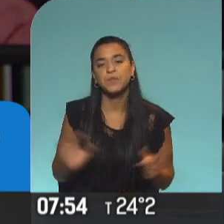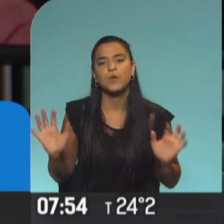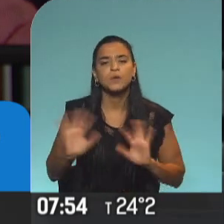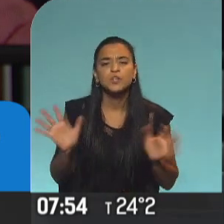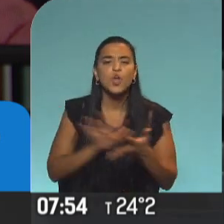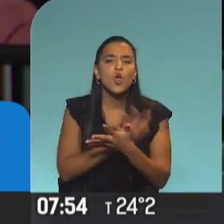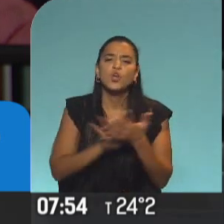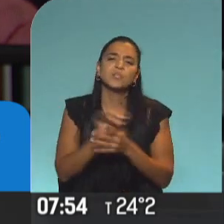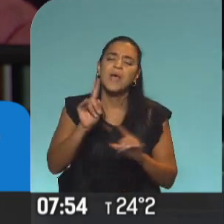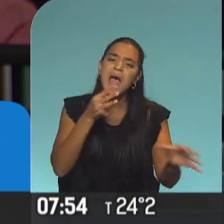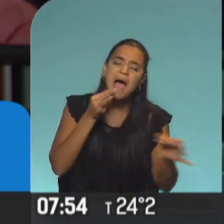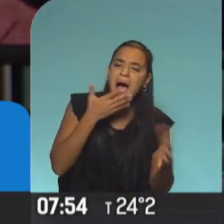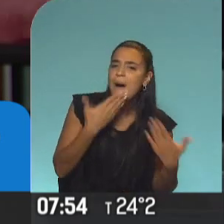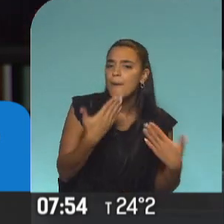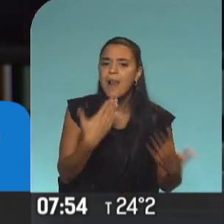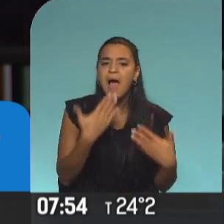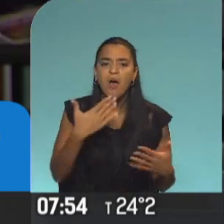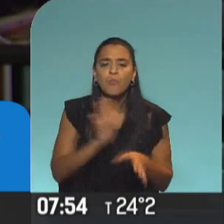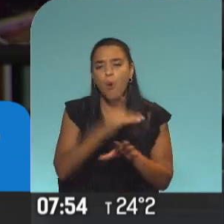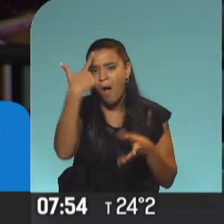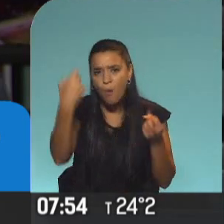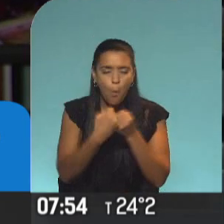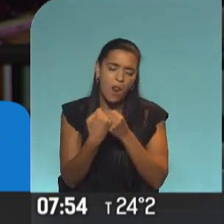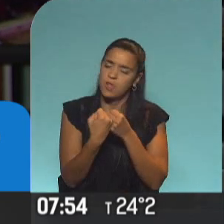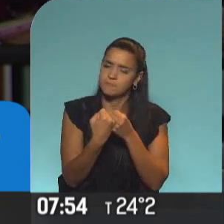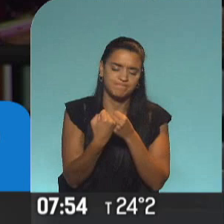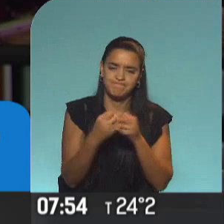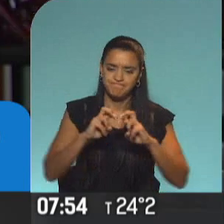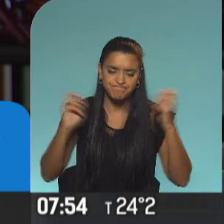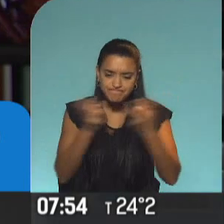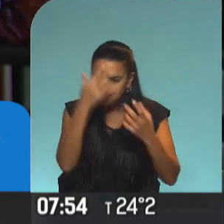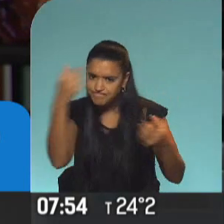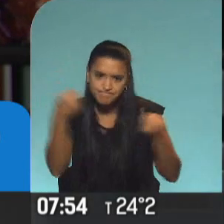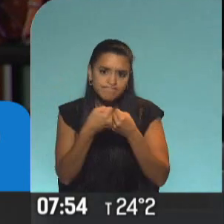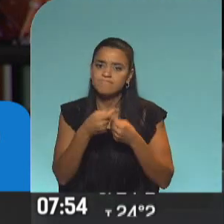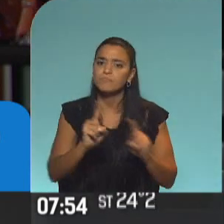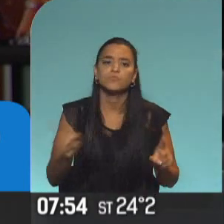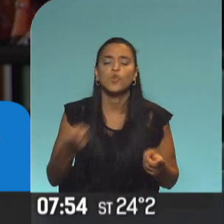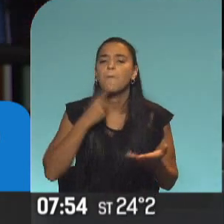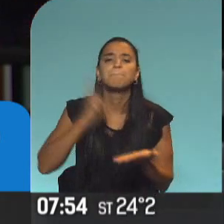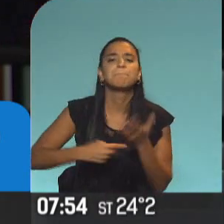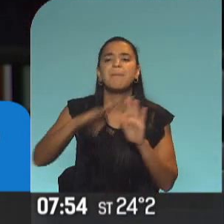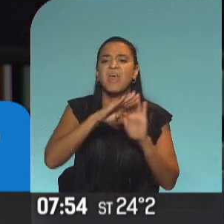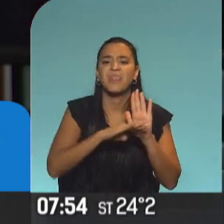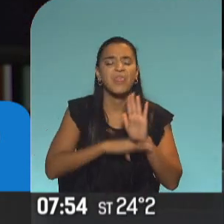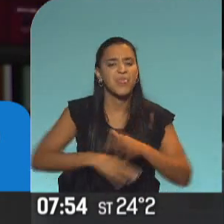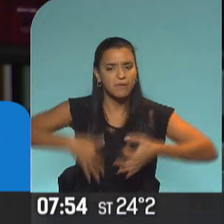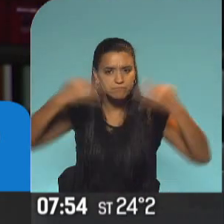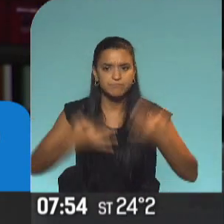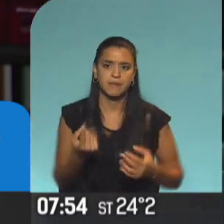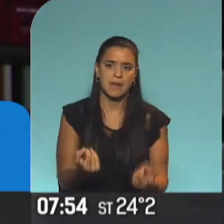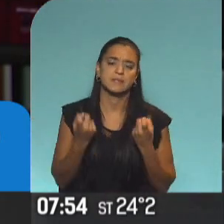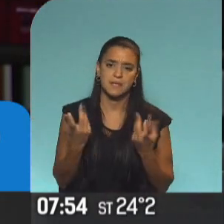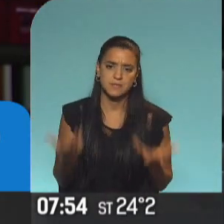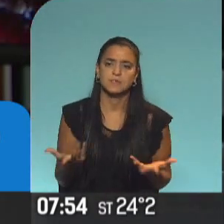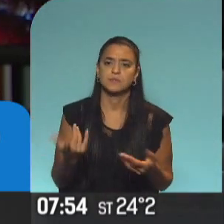se resuelve hablando, en el sentido de poniéndose de acuerdo en una mesa. Me parece que se necesitan medidas concretas de contralor y de ejercicio